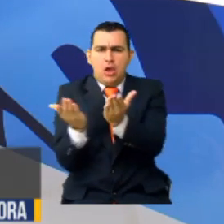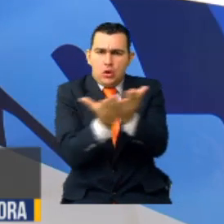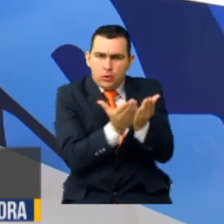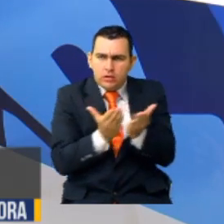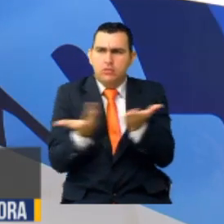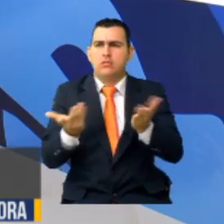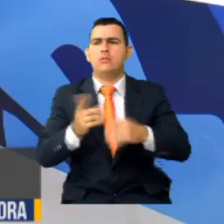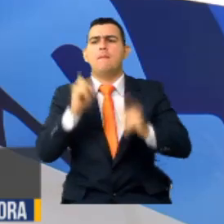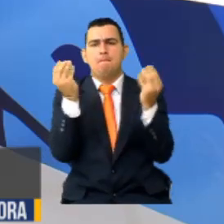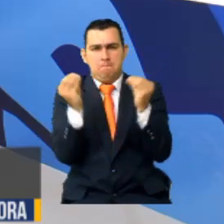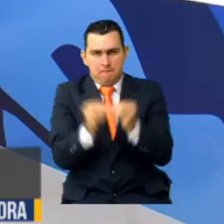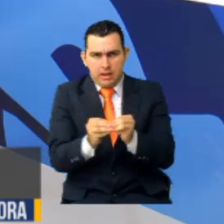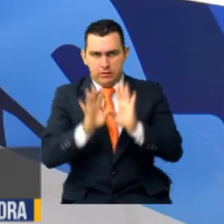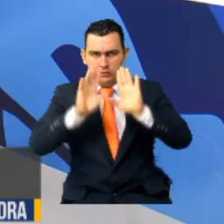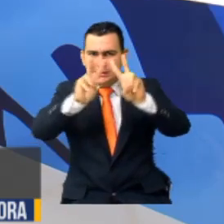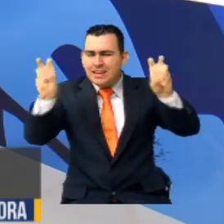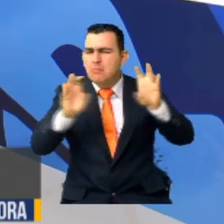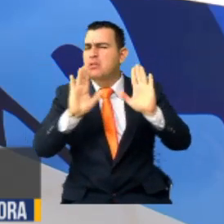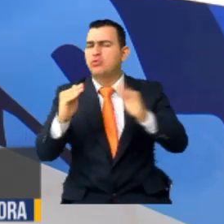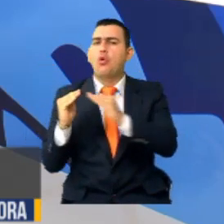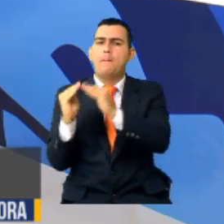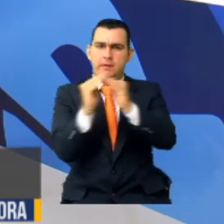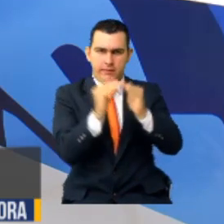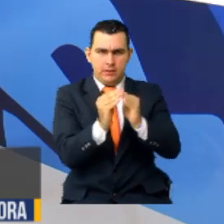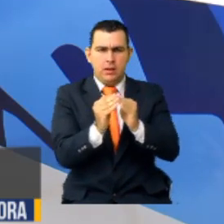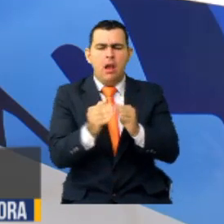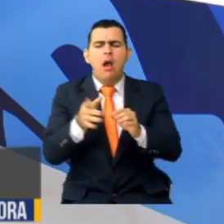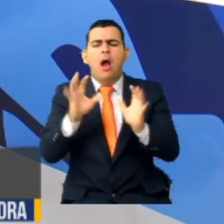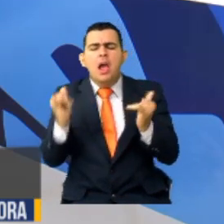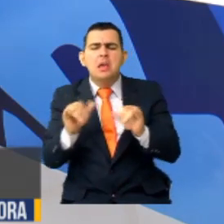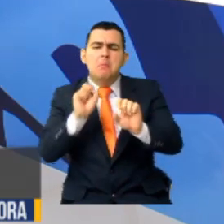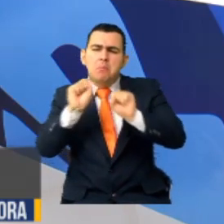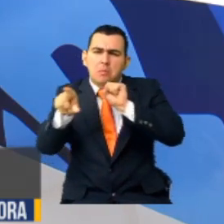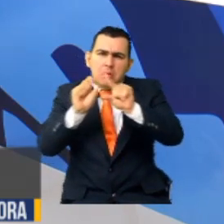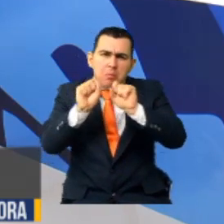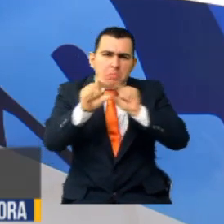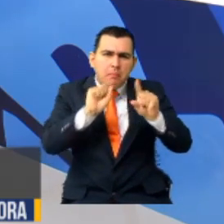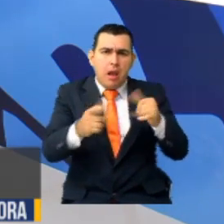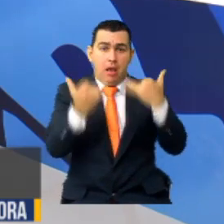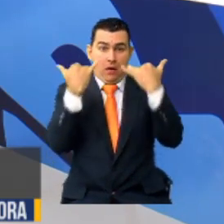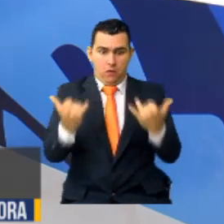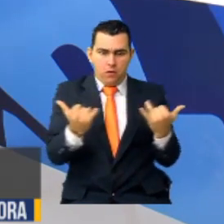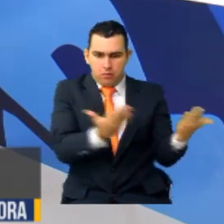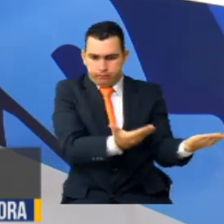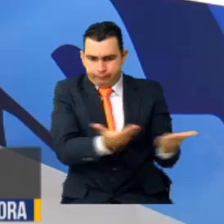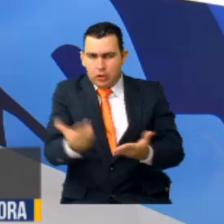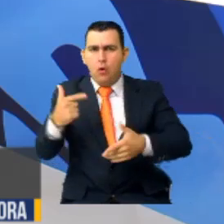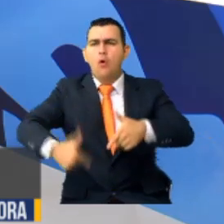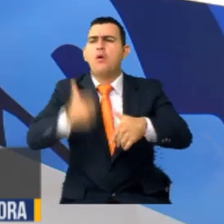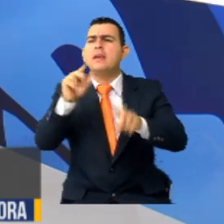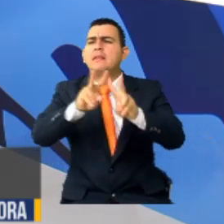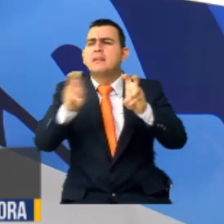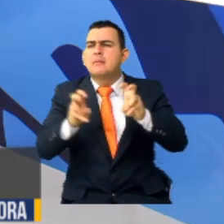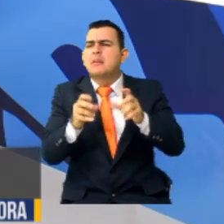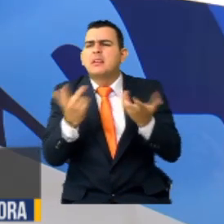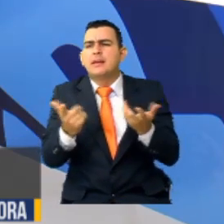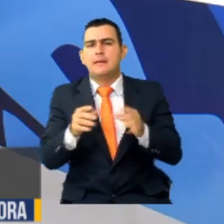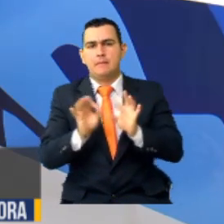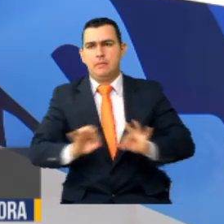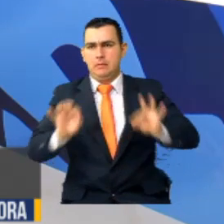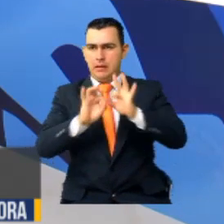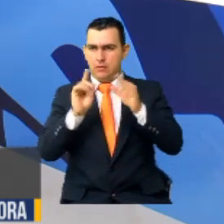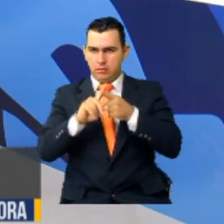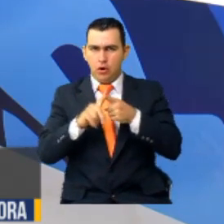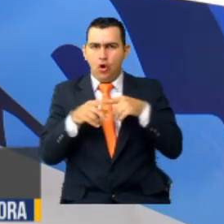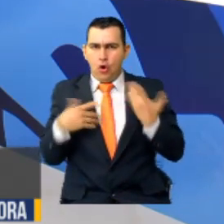poco acerca de la actualidad política de las diferentes campañas de nuestra ciudad. Es así como ellos nos demostrarán y nos hablarán acerca de cómo se sustentará